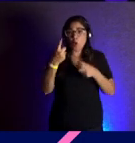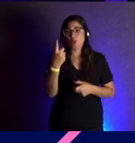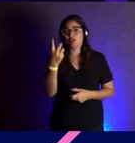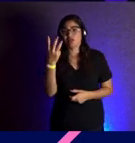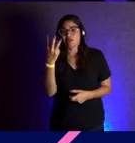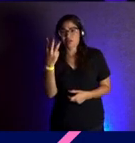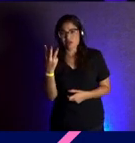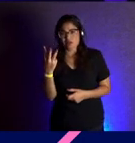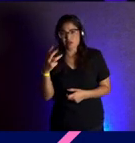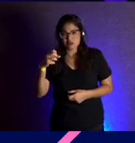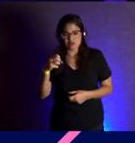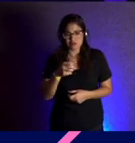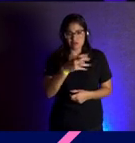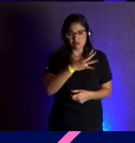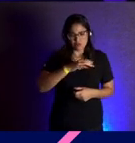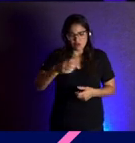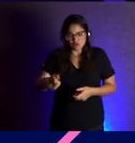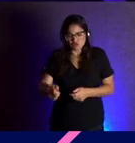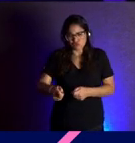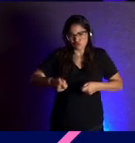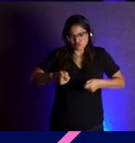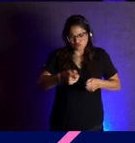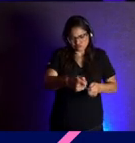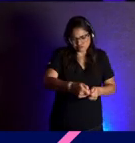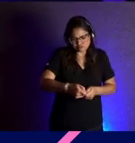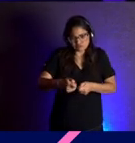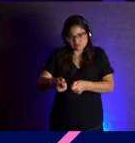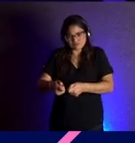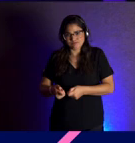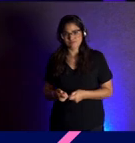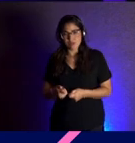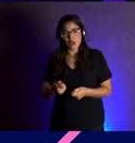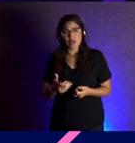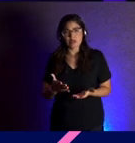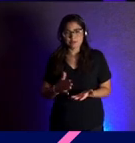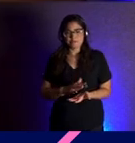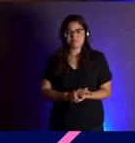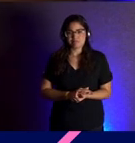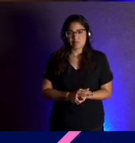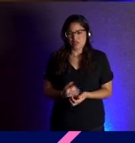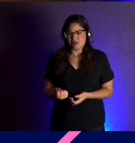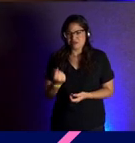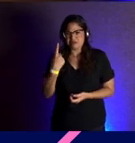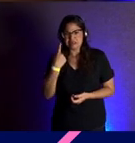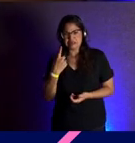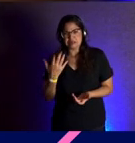ejemplo. Vimos fuego aquí, lugar raro, está apartado. Resulta que esto era una mina.